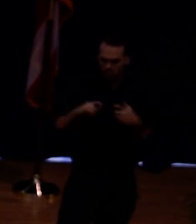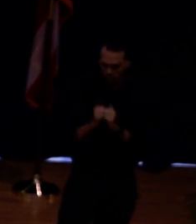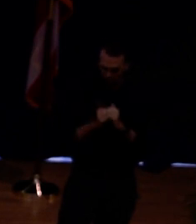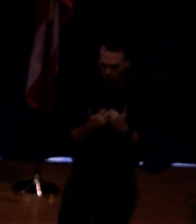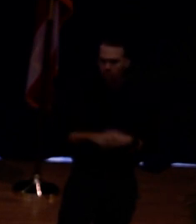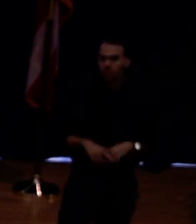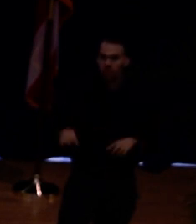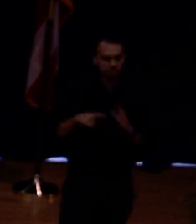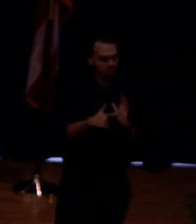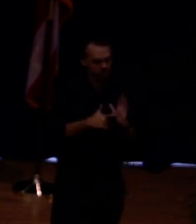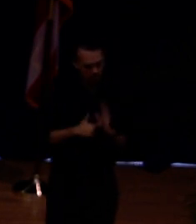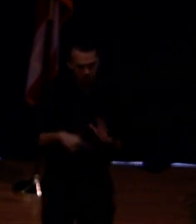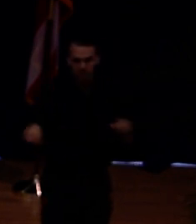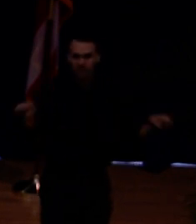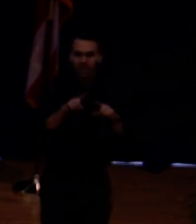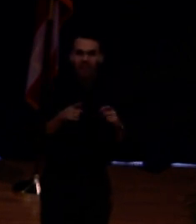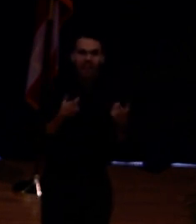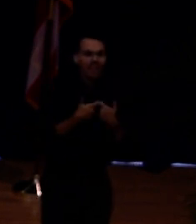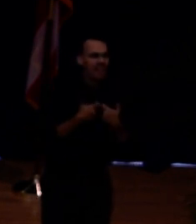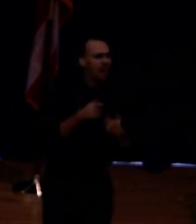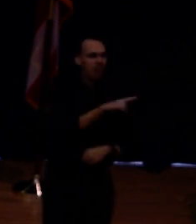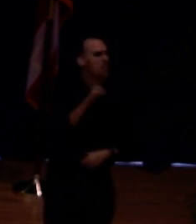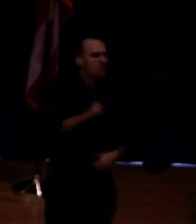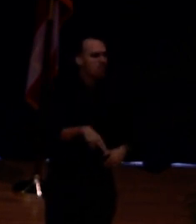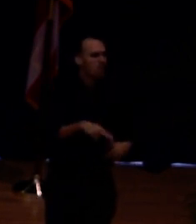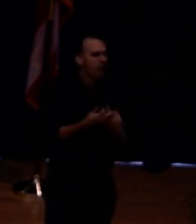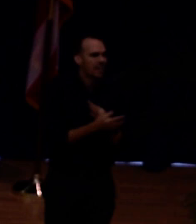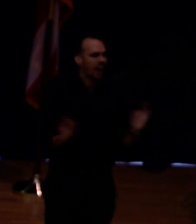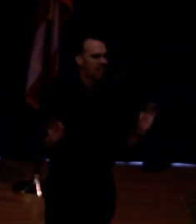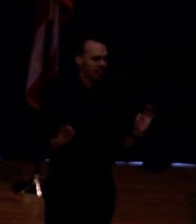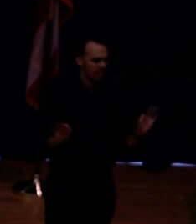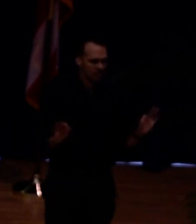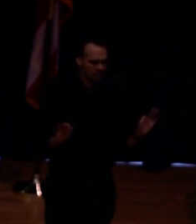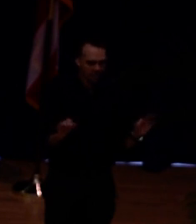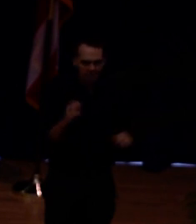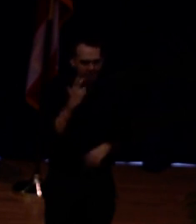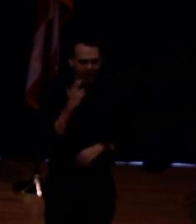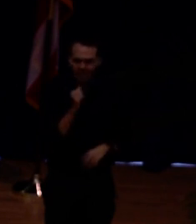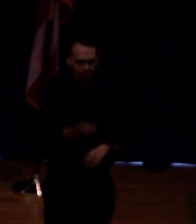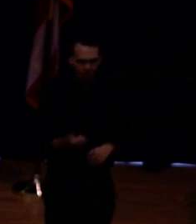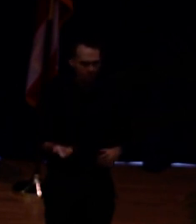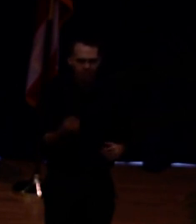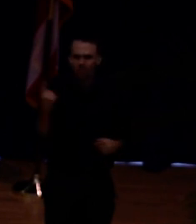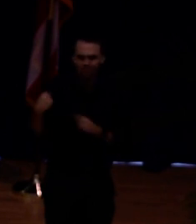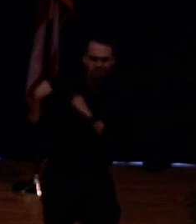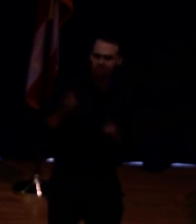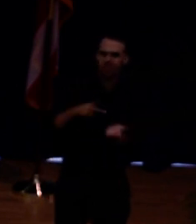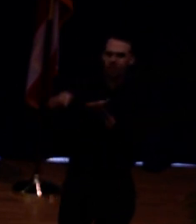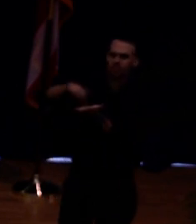recalcamos, la energía aquí nunca nos salió gratis. O sea, siempre hemos estado pagando una factura de luz. Así que lo que queremos es que en vez de